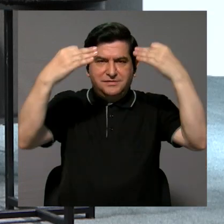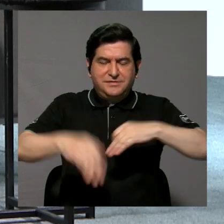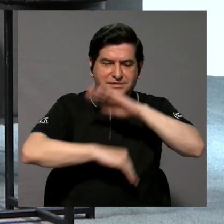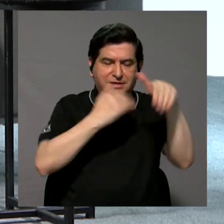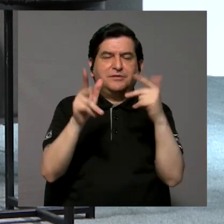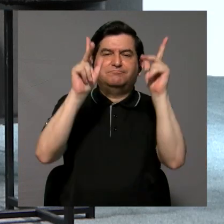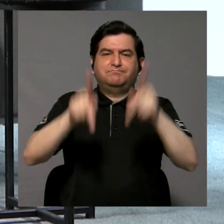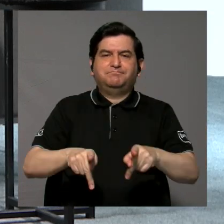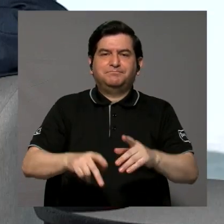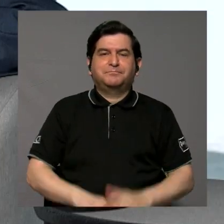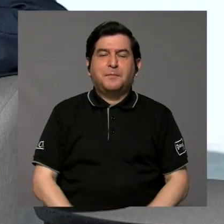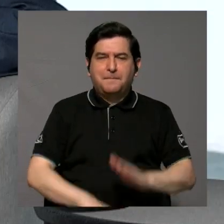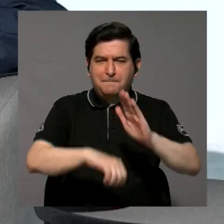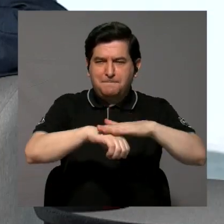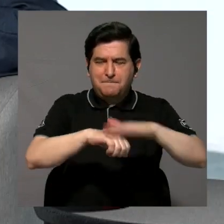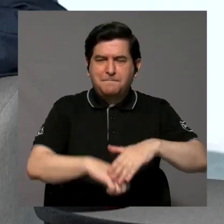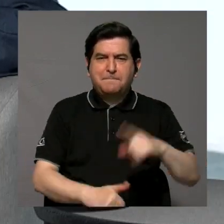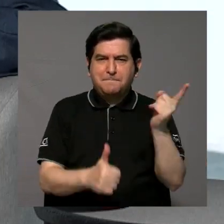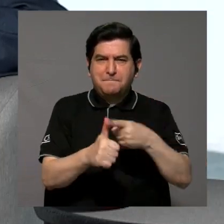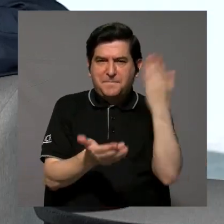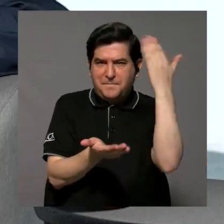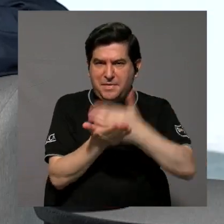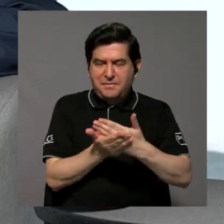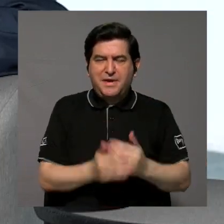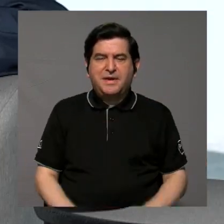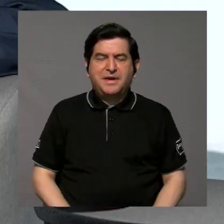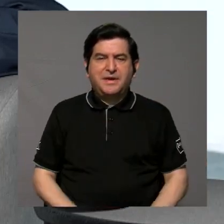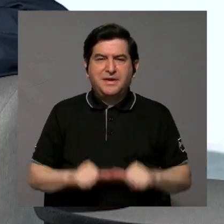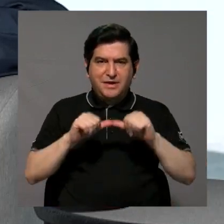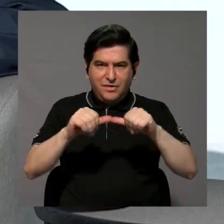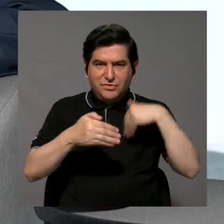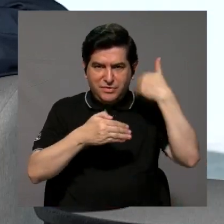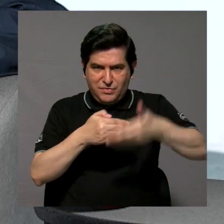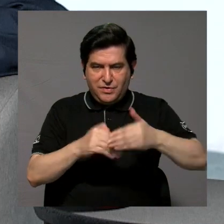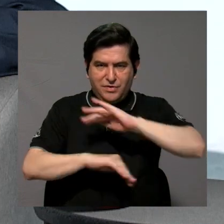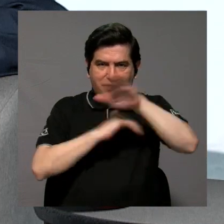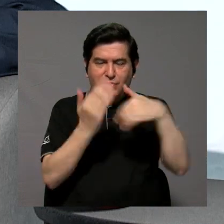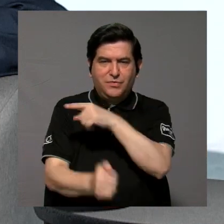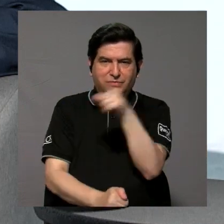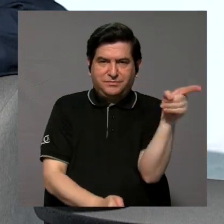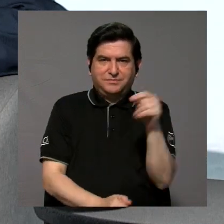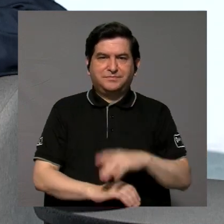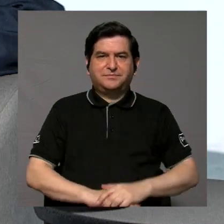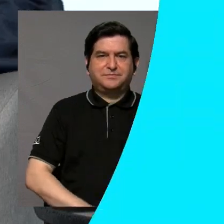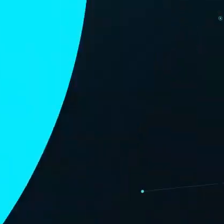decisiones de todas las personas. Permítame hacer una primera pausa, ya regresamos con ustedes.